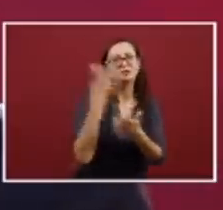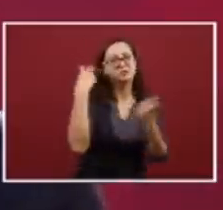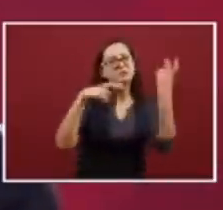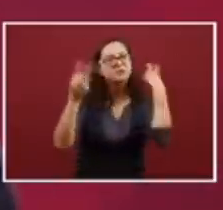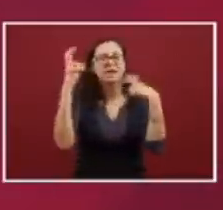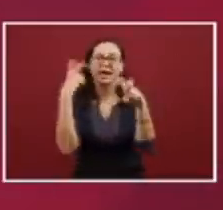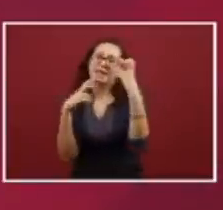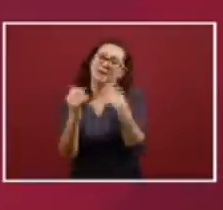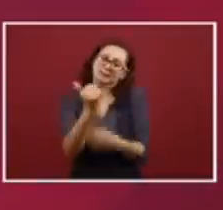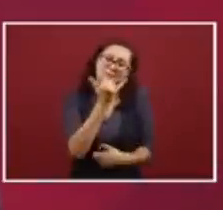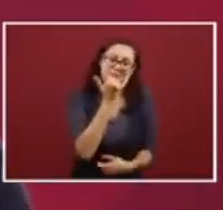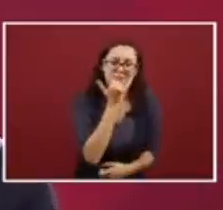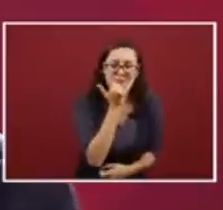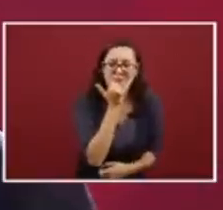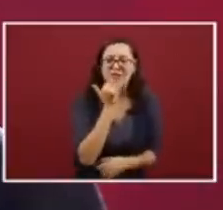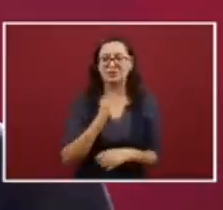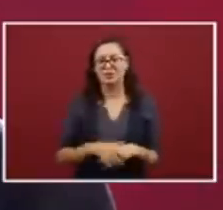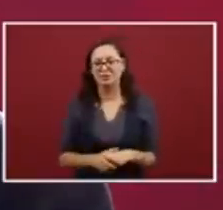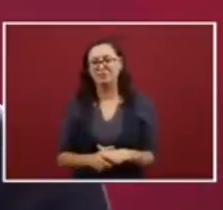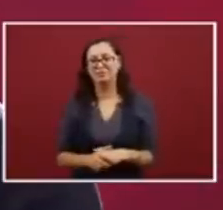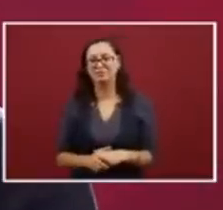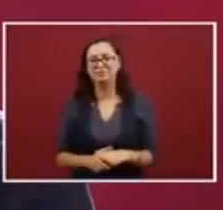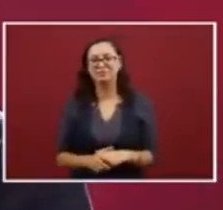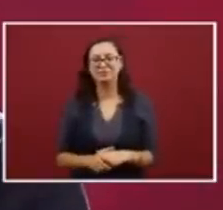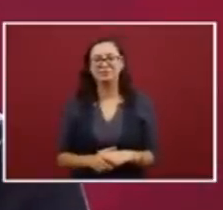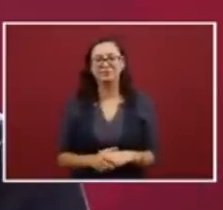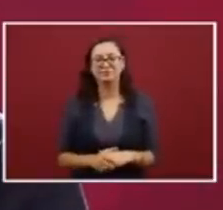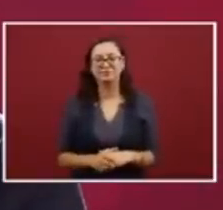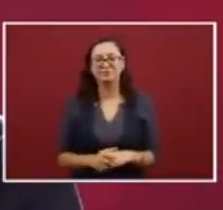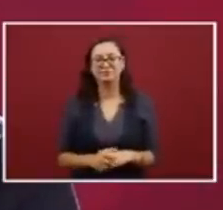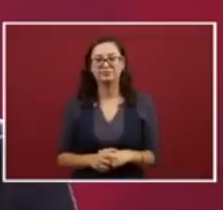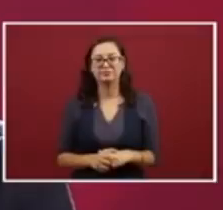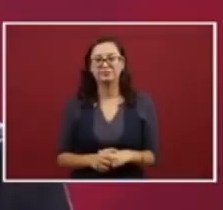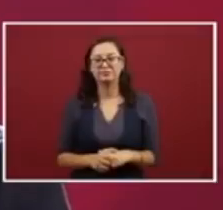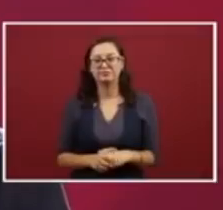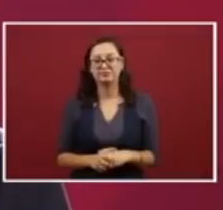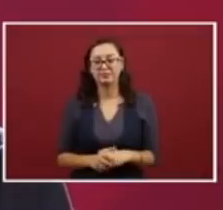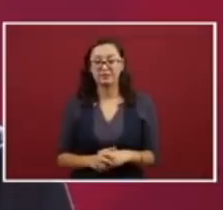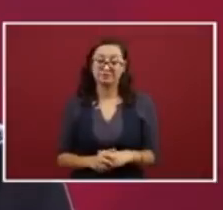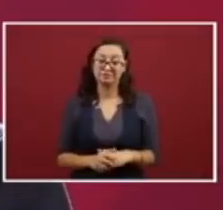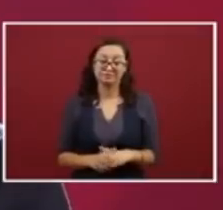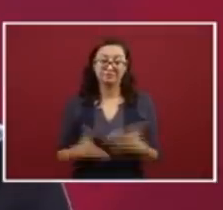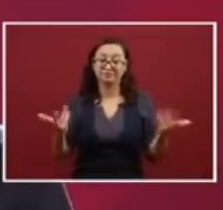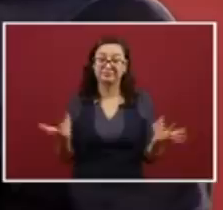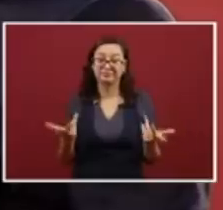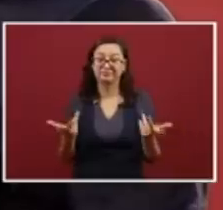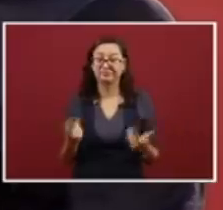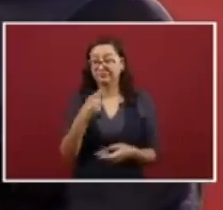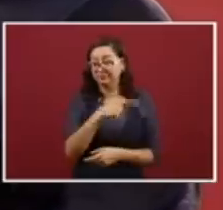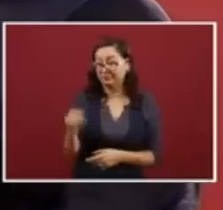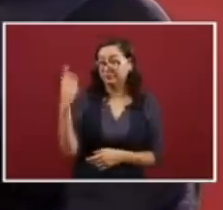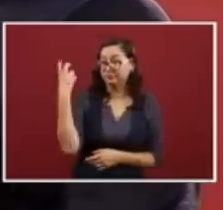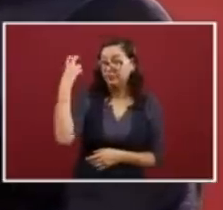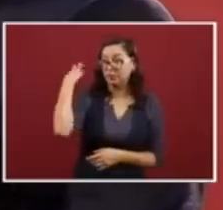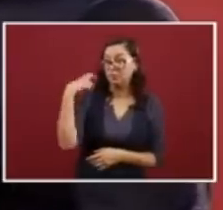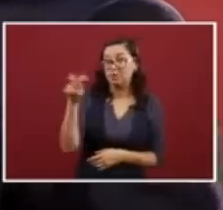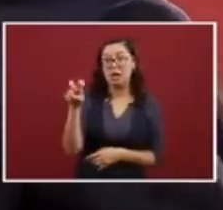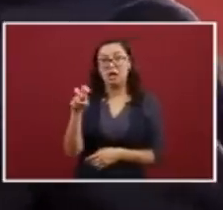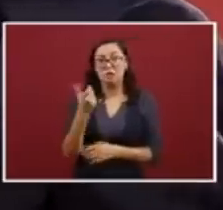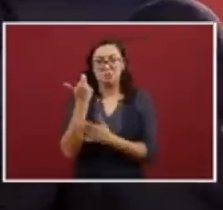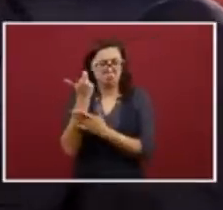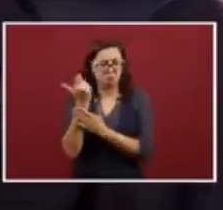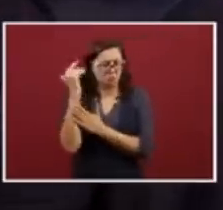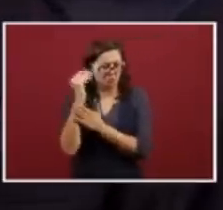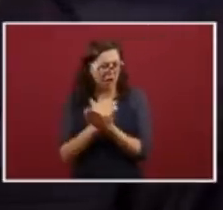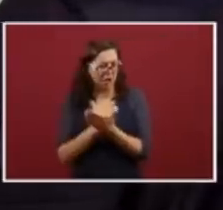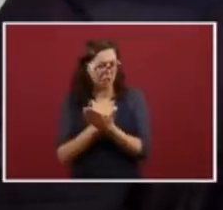porque tampoco viajaban no em esta clase económica